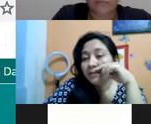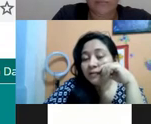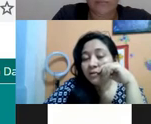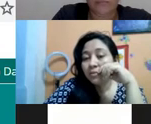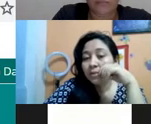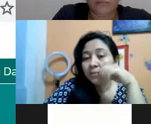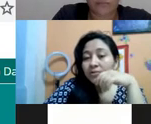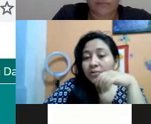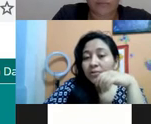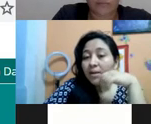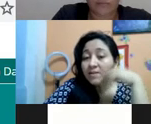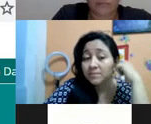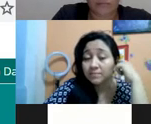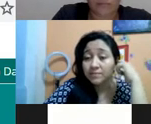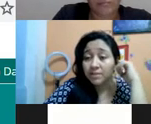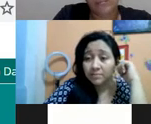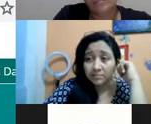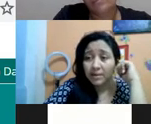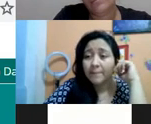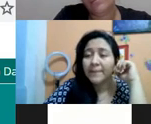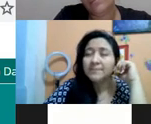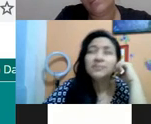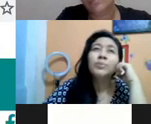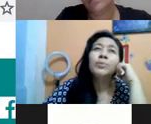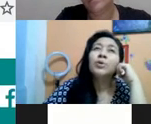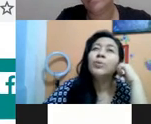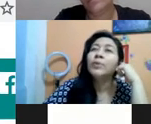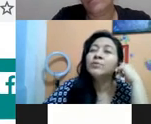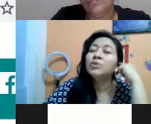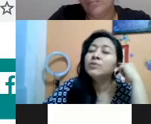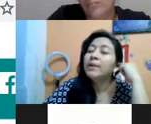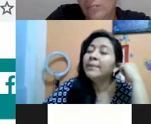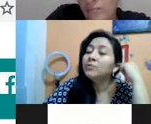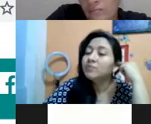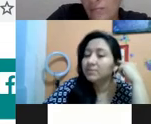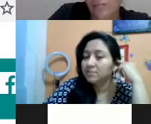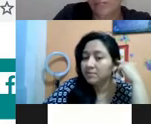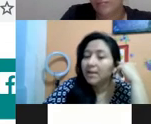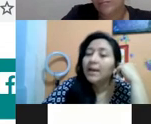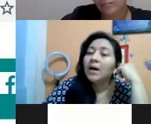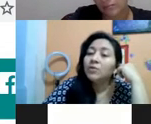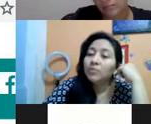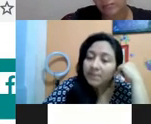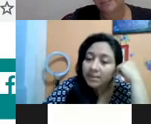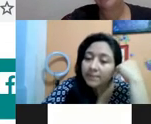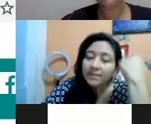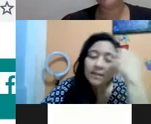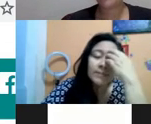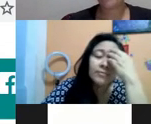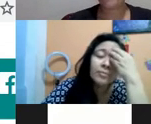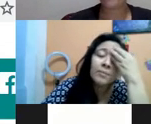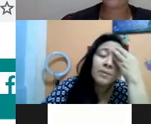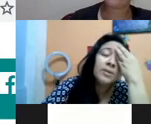Hasta ahorita está con una puntuación de 10, ¿sí? ¿Qué pasa si yo pongo, por ejemplo, solo 3 preguntas? Automáticamente